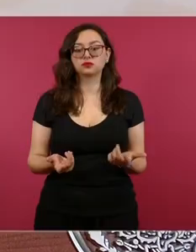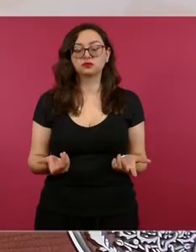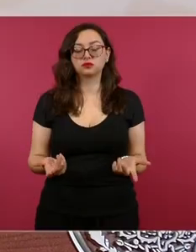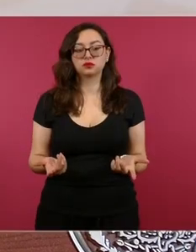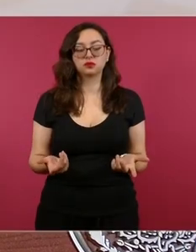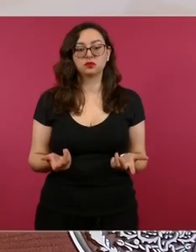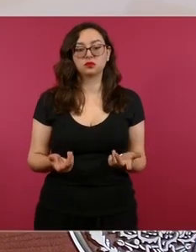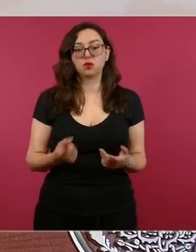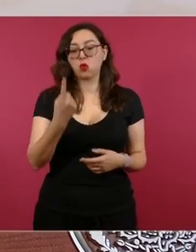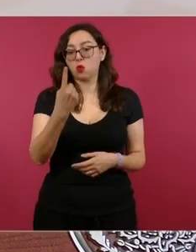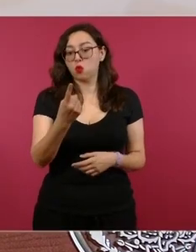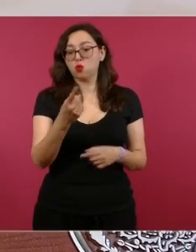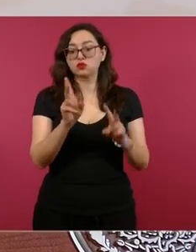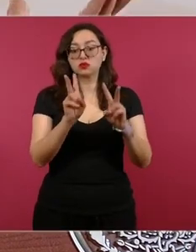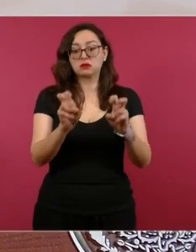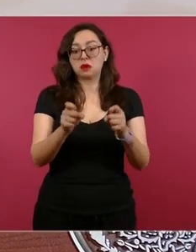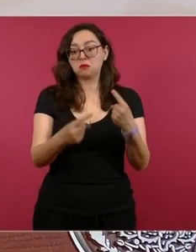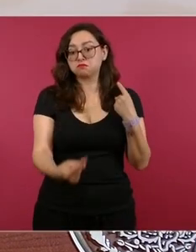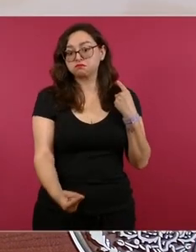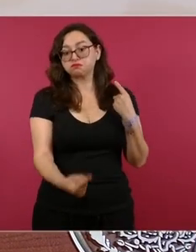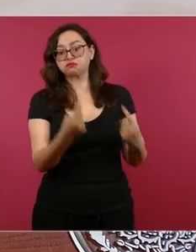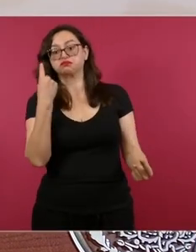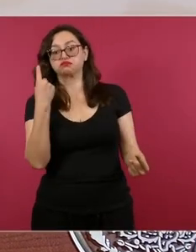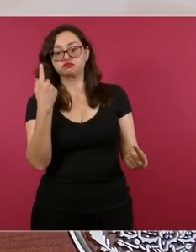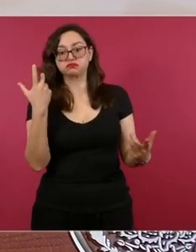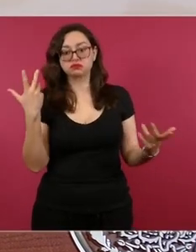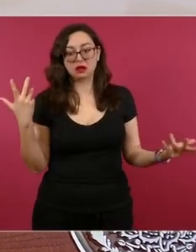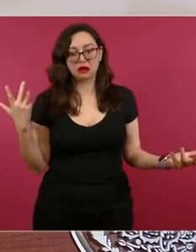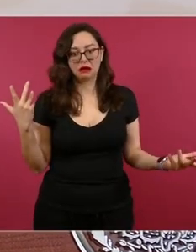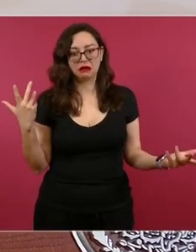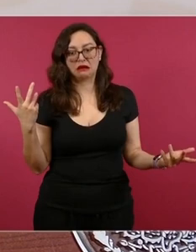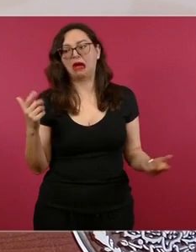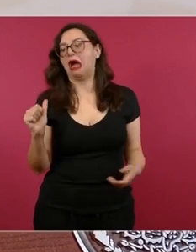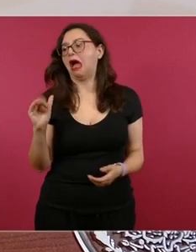Afores, pues ahí sí tengo que responder, ¿verdad?